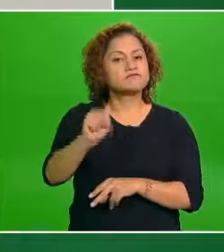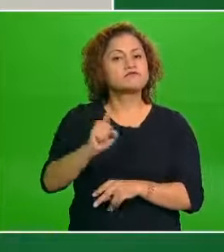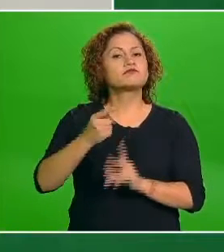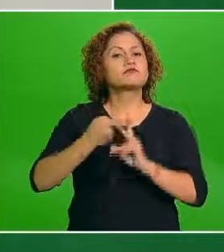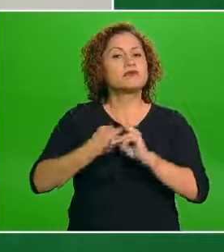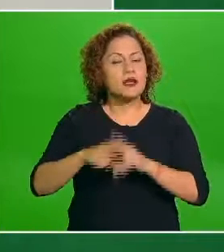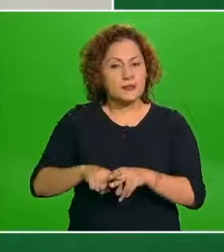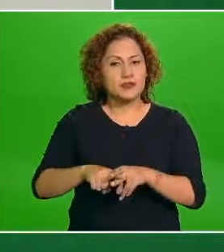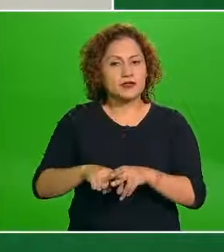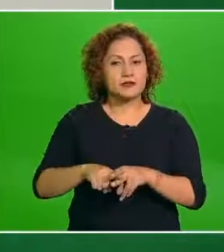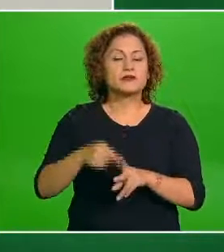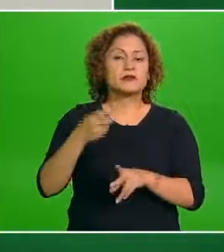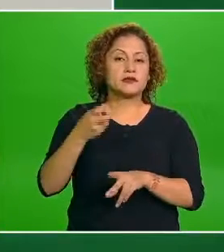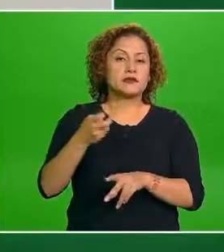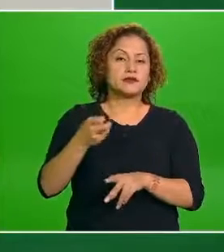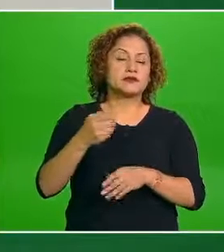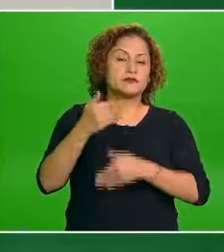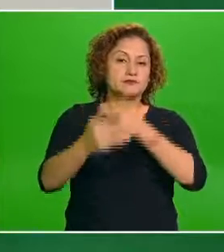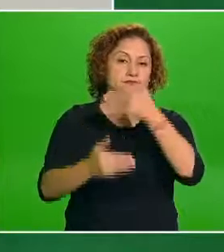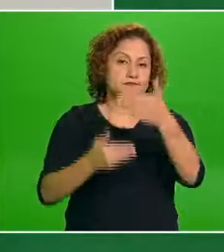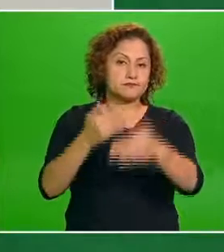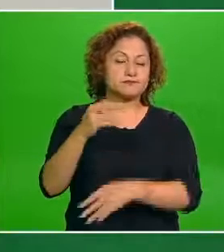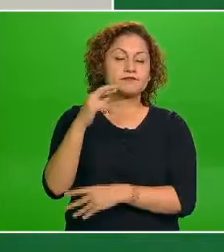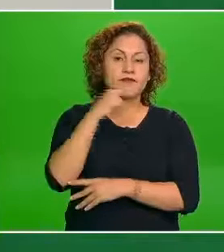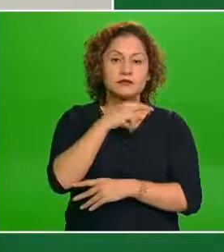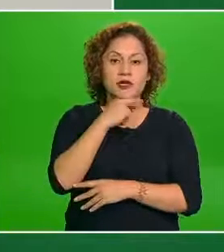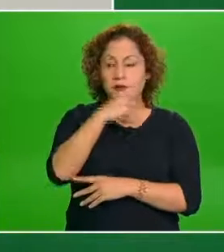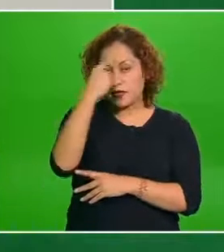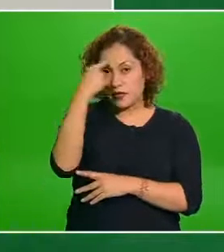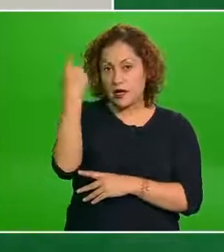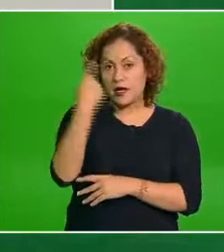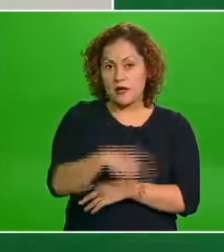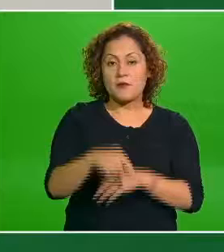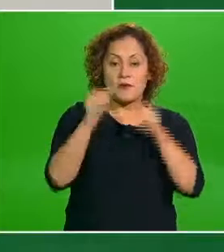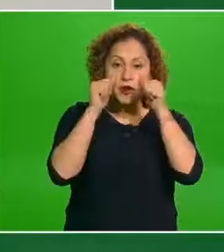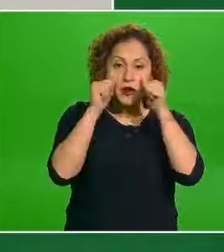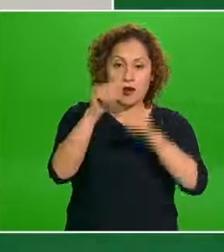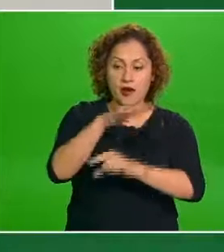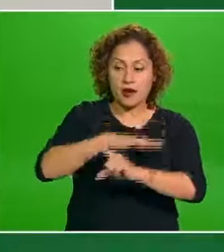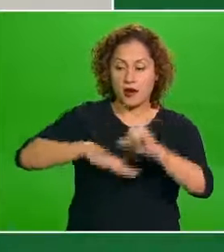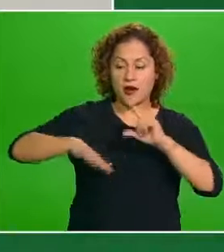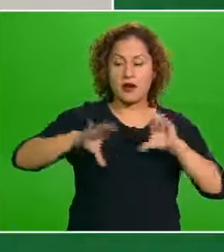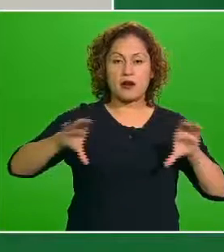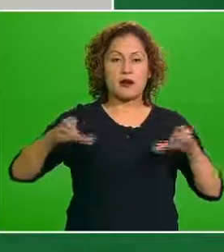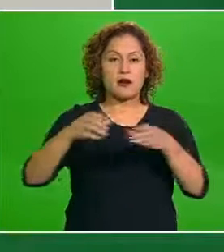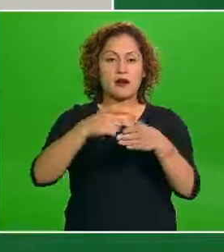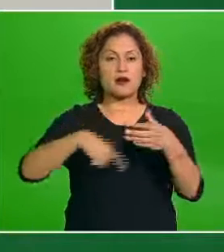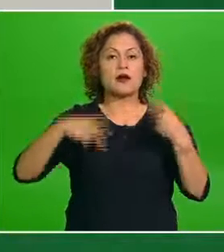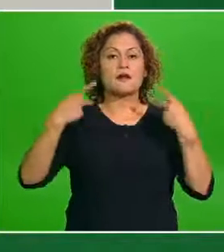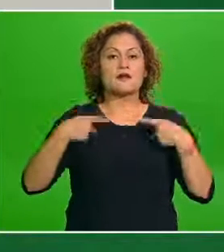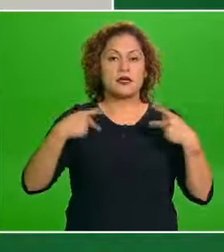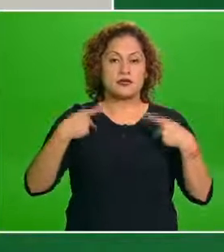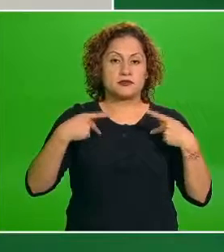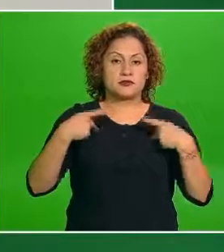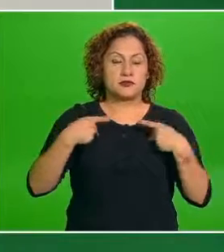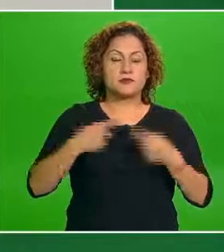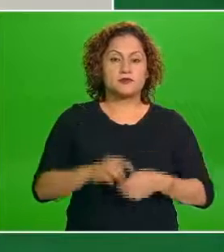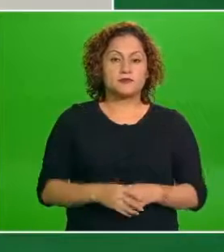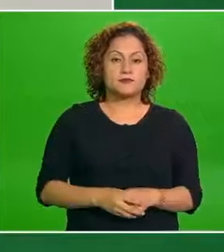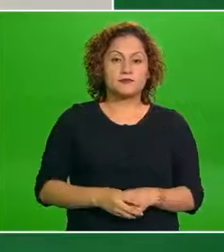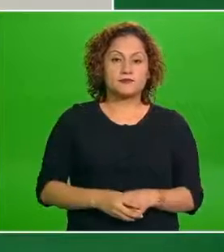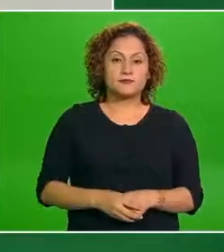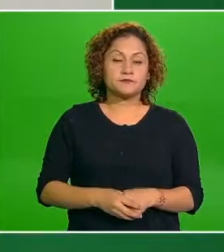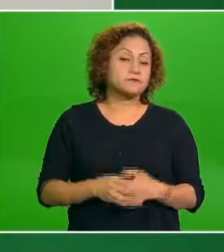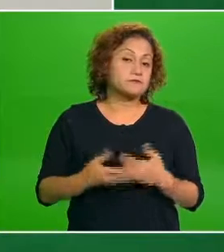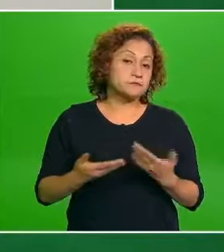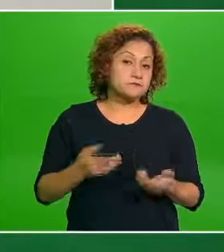manera rápida para poder tenerlos obviamente cubiertos y tener esta protección en este grupo que había evidenciado